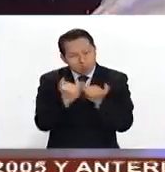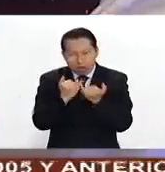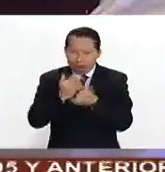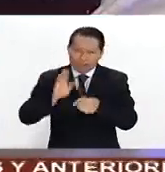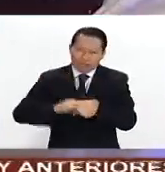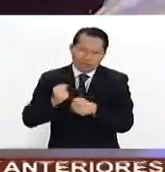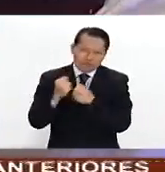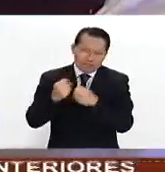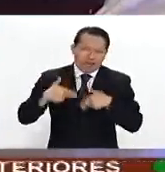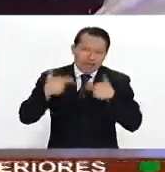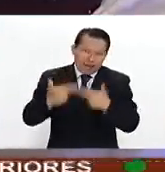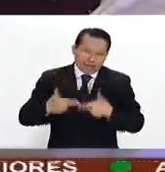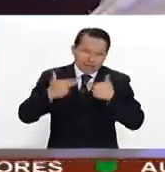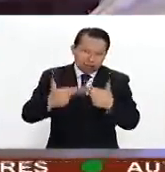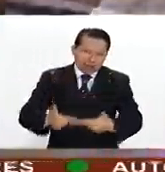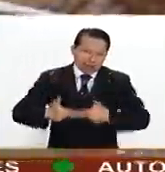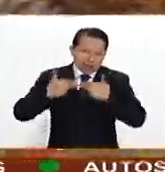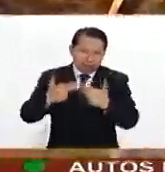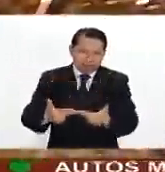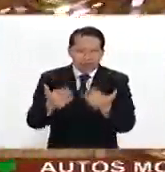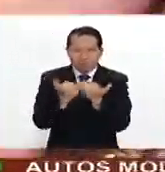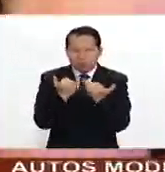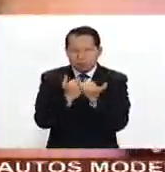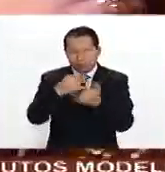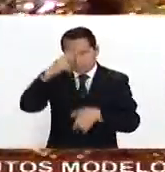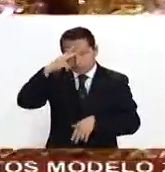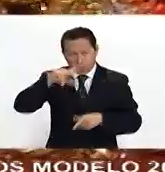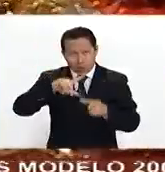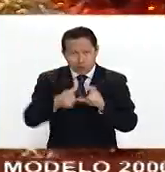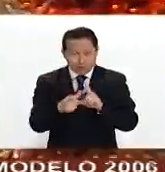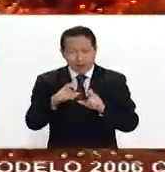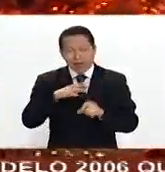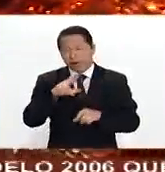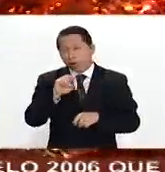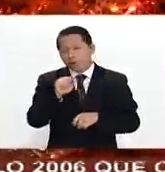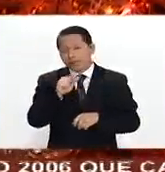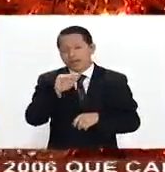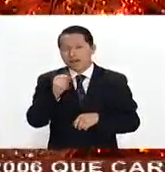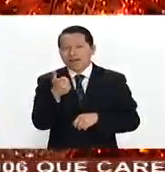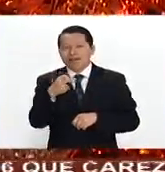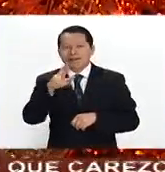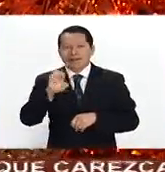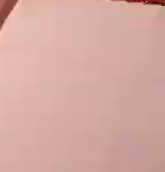ha traspasado generaciones. Para México al Día, Rosalba Aguirre.